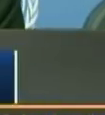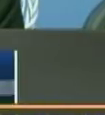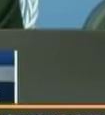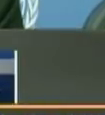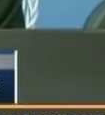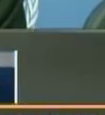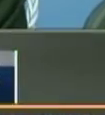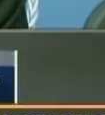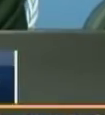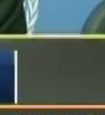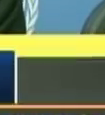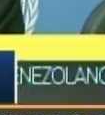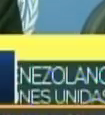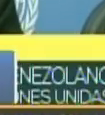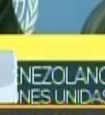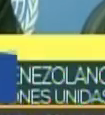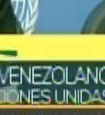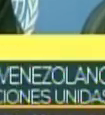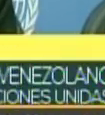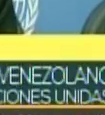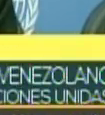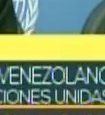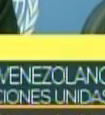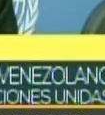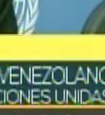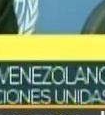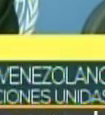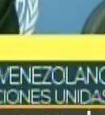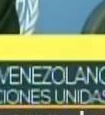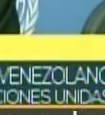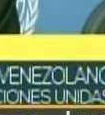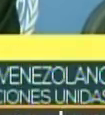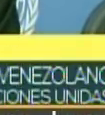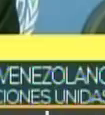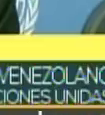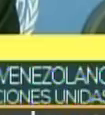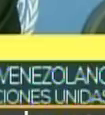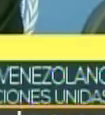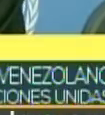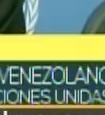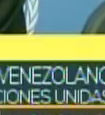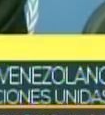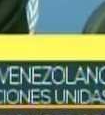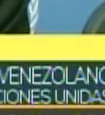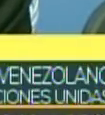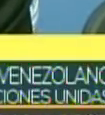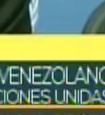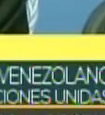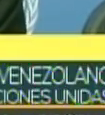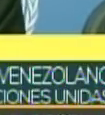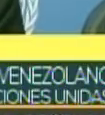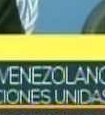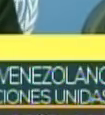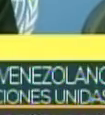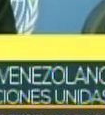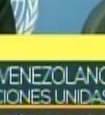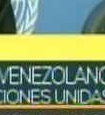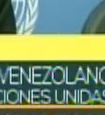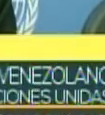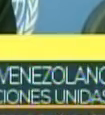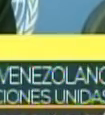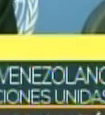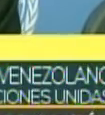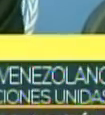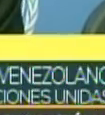Varios candidatos, Bertucci, de la oposición, está recorriendo el país. Henry Falcón, de la MUD, de la oposición,